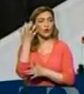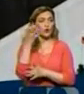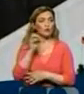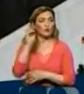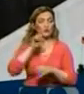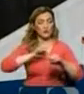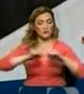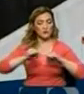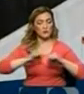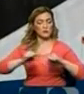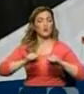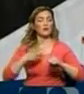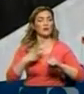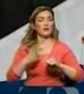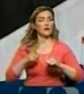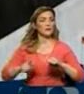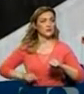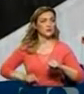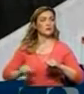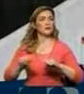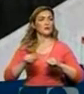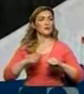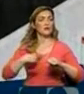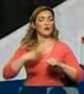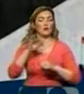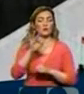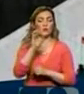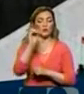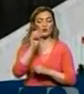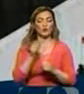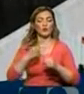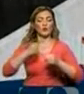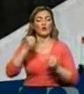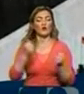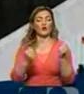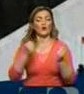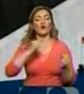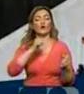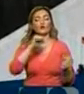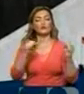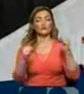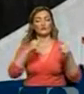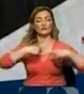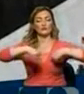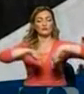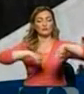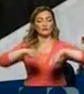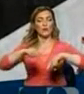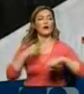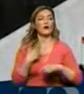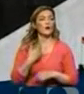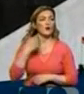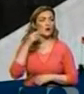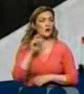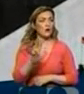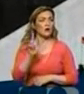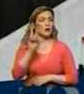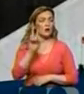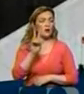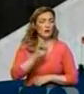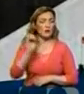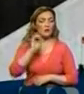gestión sanitaria el 9 por ciento tránsito y movilidad el 3 por ciento en servicios municipales el 2 por ciento de gestión de siniestros